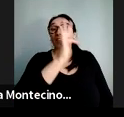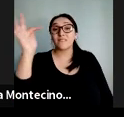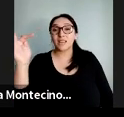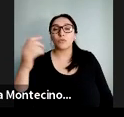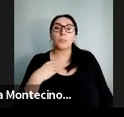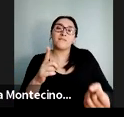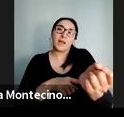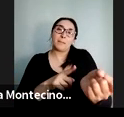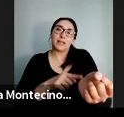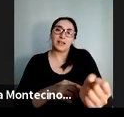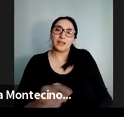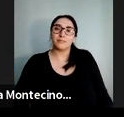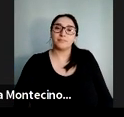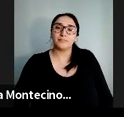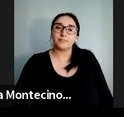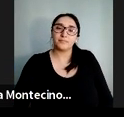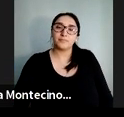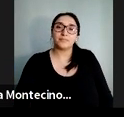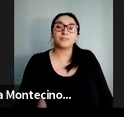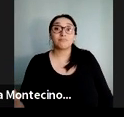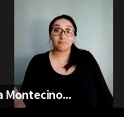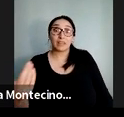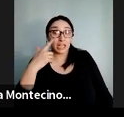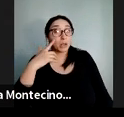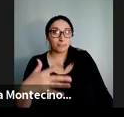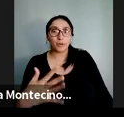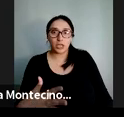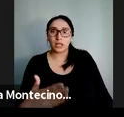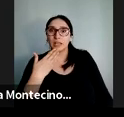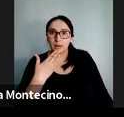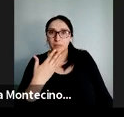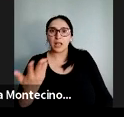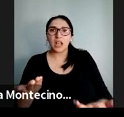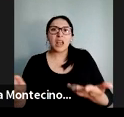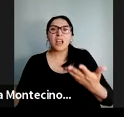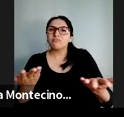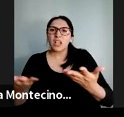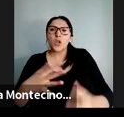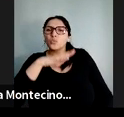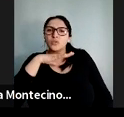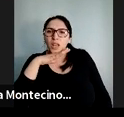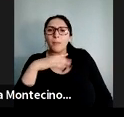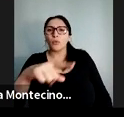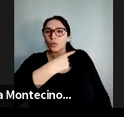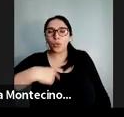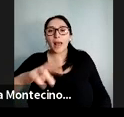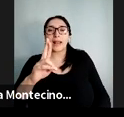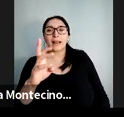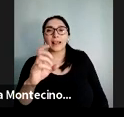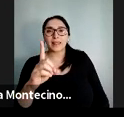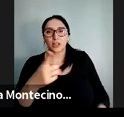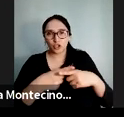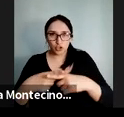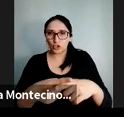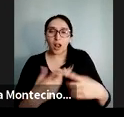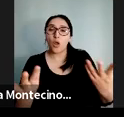familia. Entonces, es importante que nos planteemos también para qué estamos usando cada red social, cómo queremos usarla y